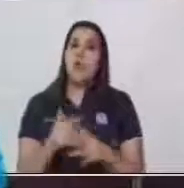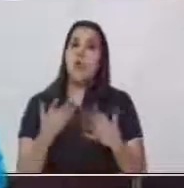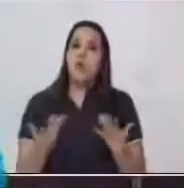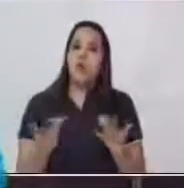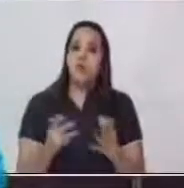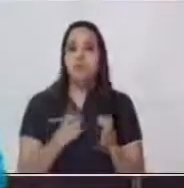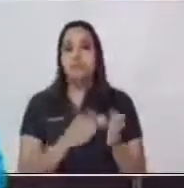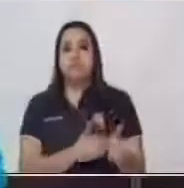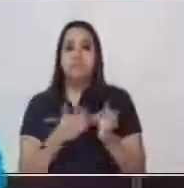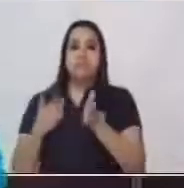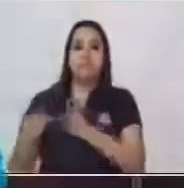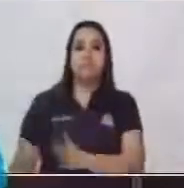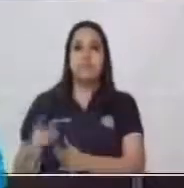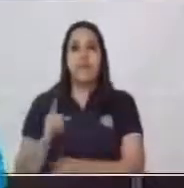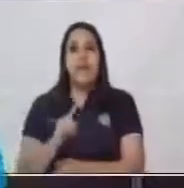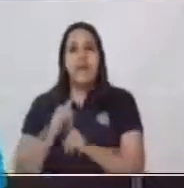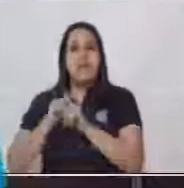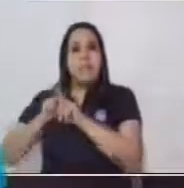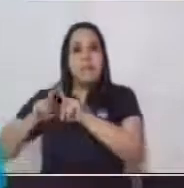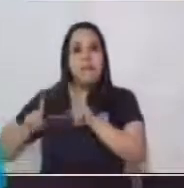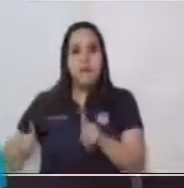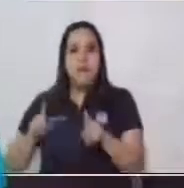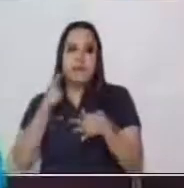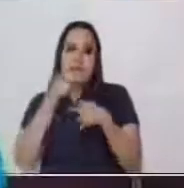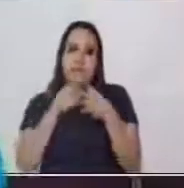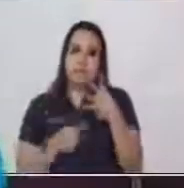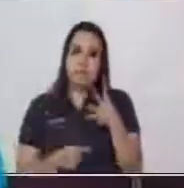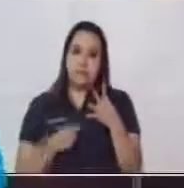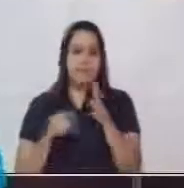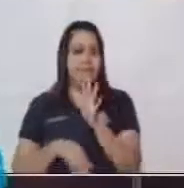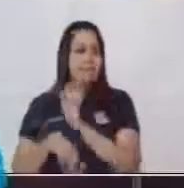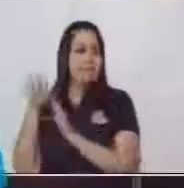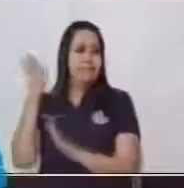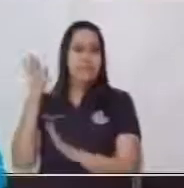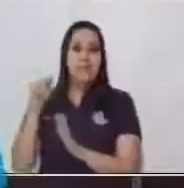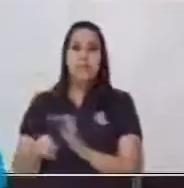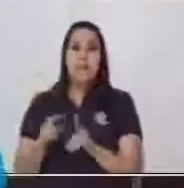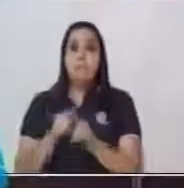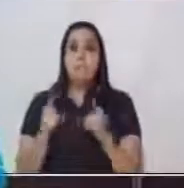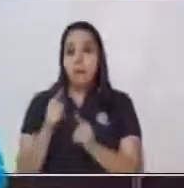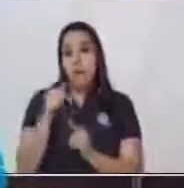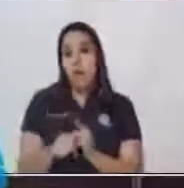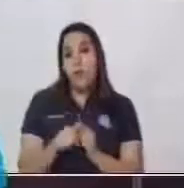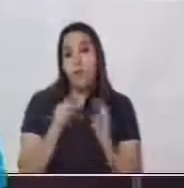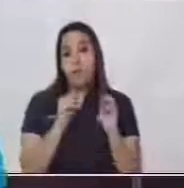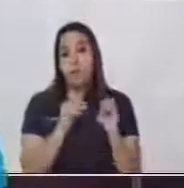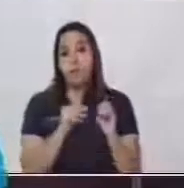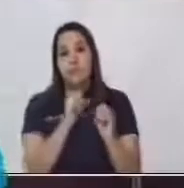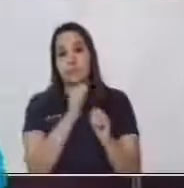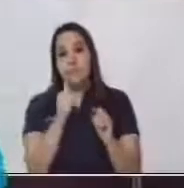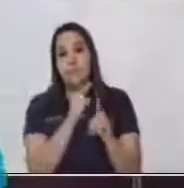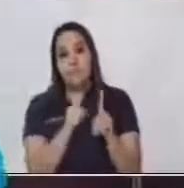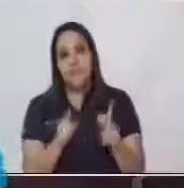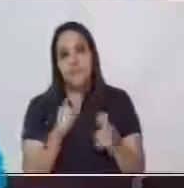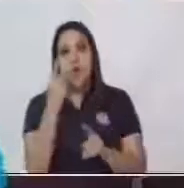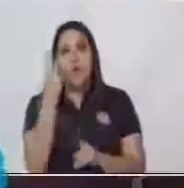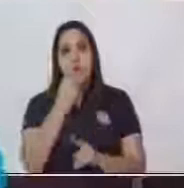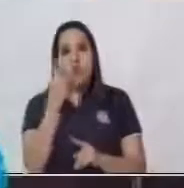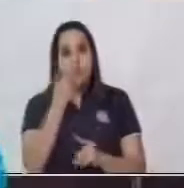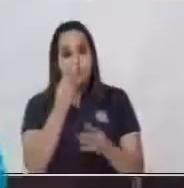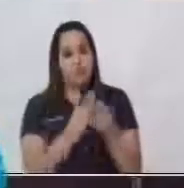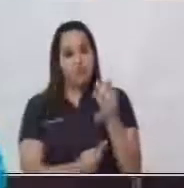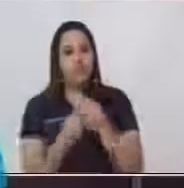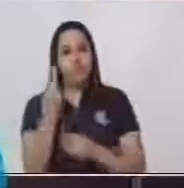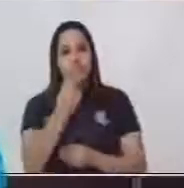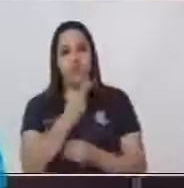otras clasificaciones, porque hay más, pero en esta parte de la sesión vamos a hablar sobre dos clasificaciones